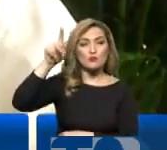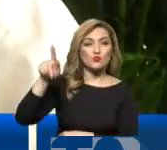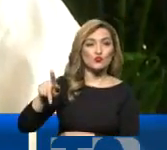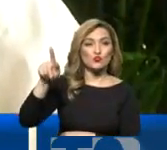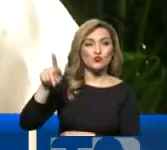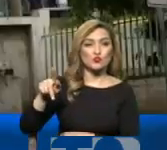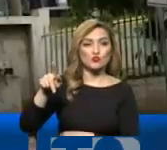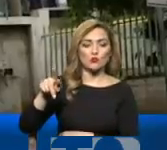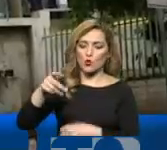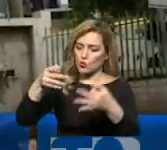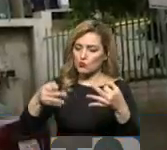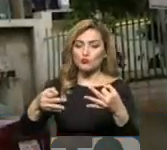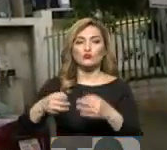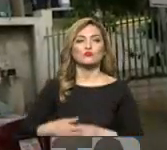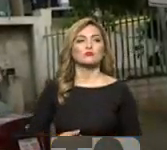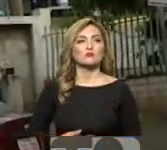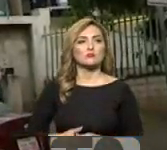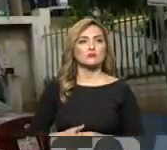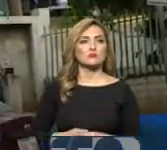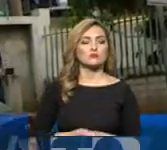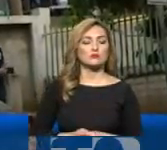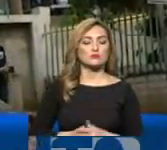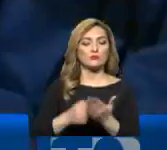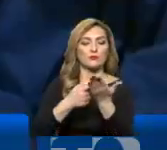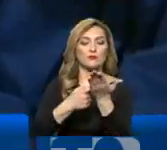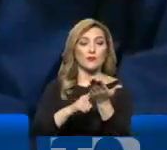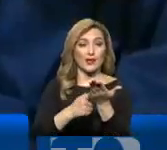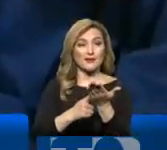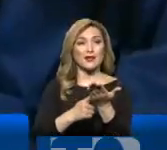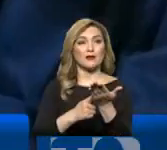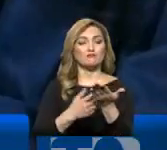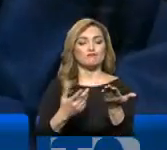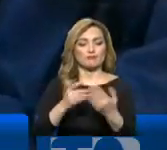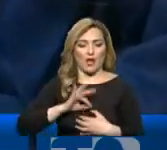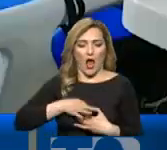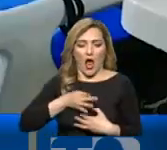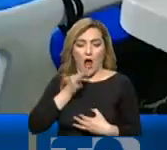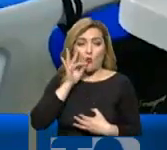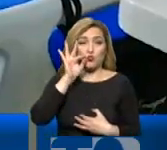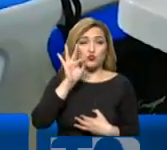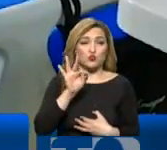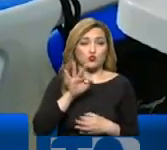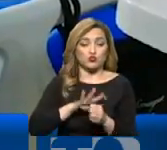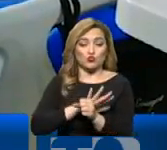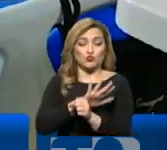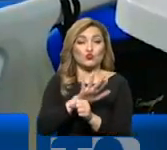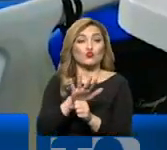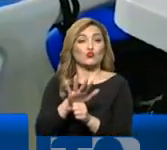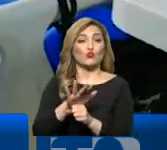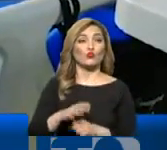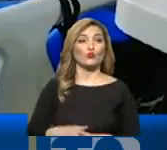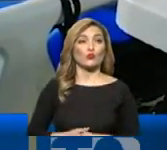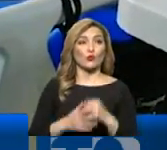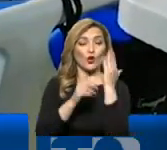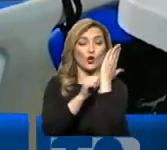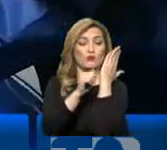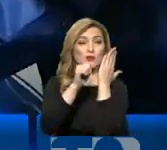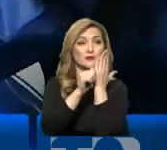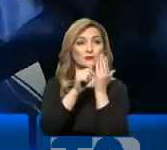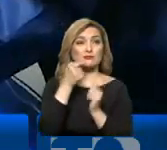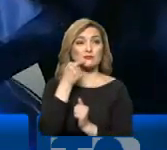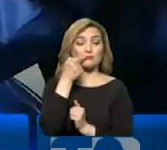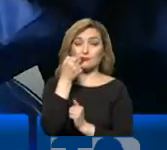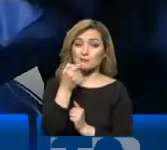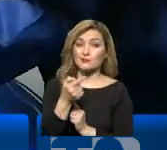Pedernales sea una realidad. Y al analizar el comportamiento y los efectos de la pandemia de COVID-19, el ministro admitió